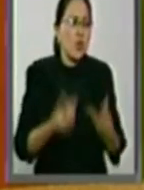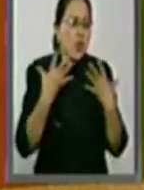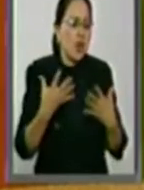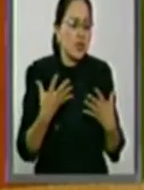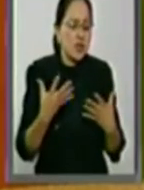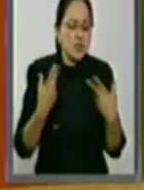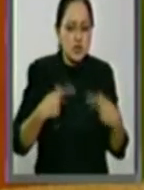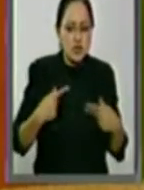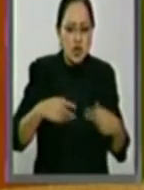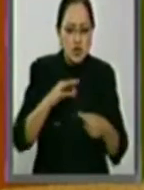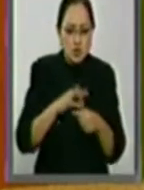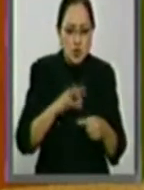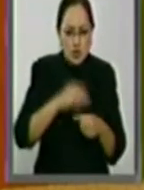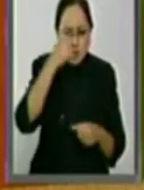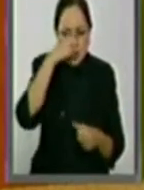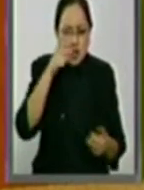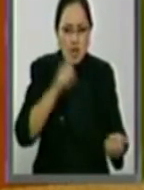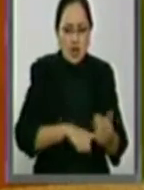jefe delegacional.